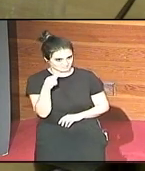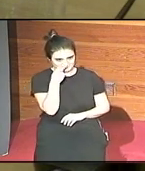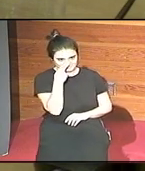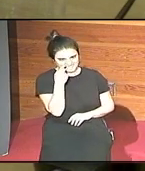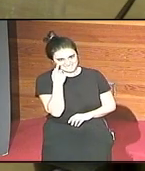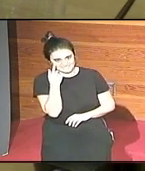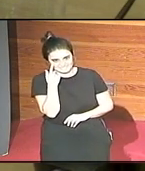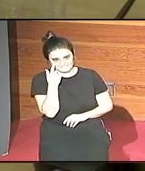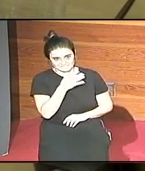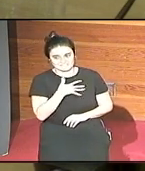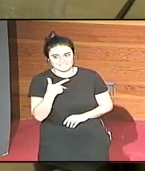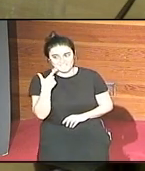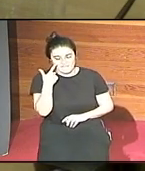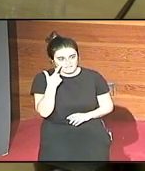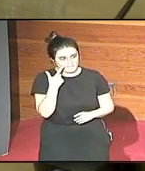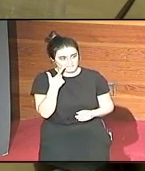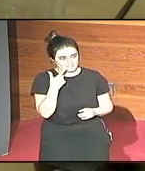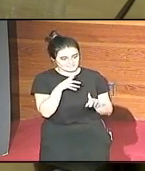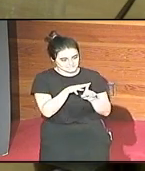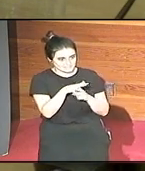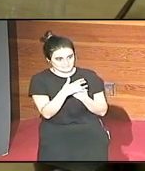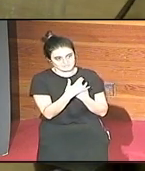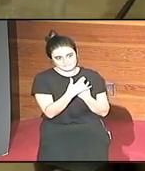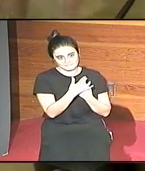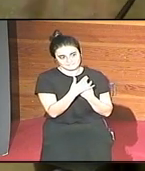seguir controlando la situación